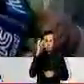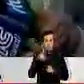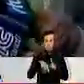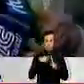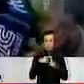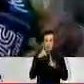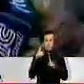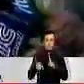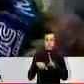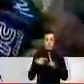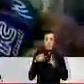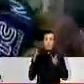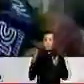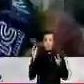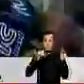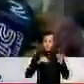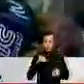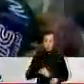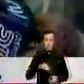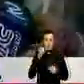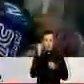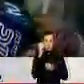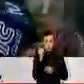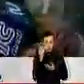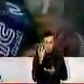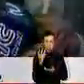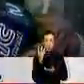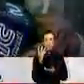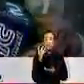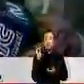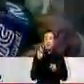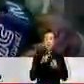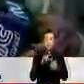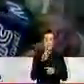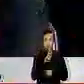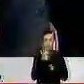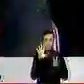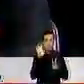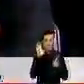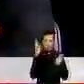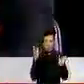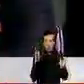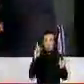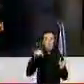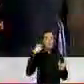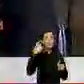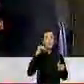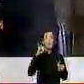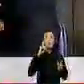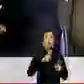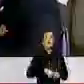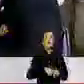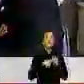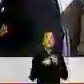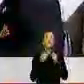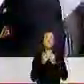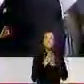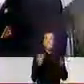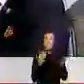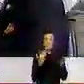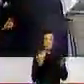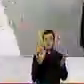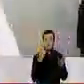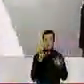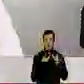días adicionales para la presentación y elaboración del informe. Esto es hasta el día 27 de enero. El próximo jueves iniciarán las comparecencias